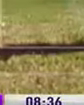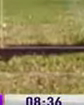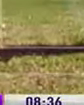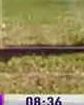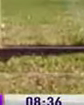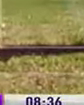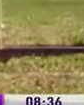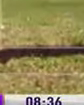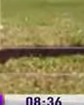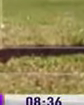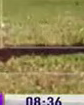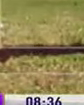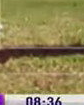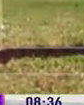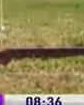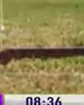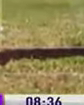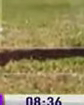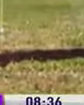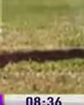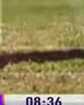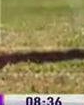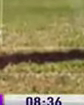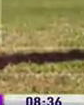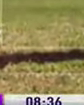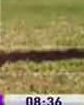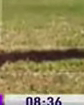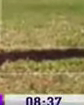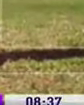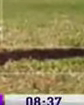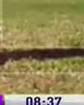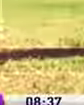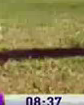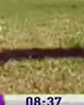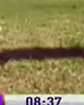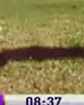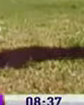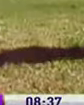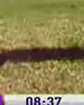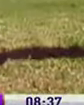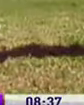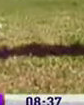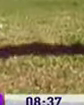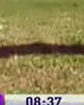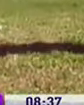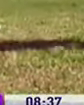mantenga sus mascotas con responsabilidad. Permiso para romper filas, que hacer más, calla afuera.